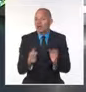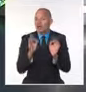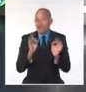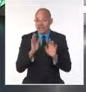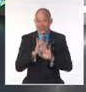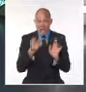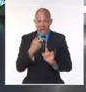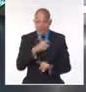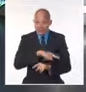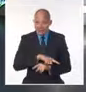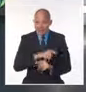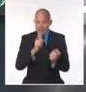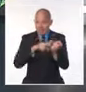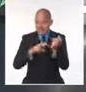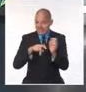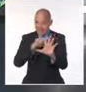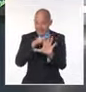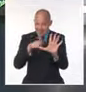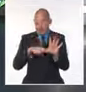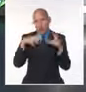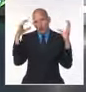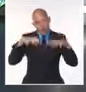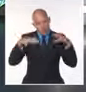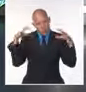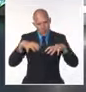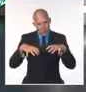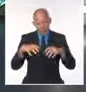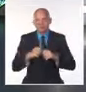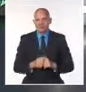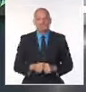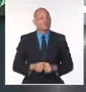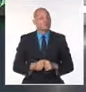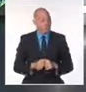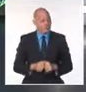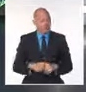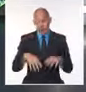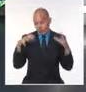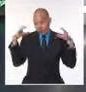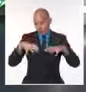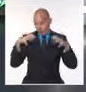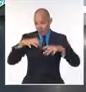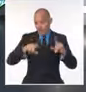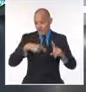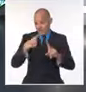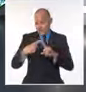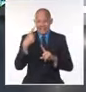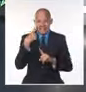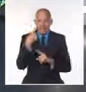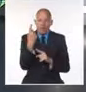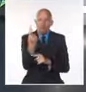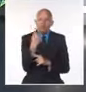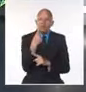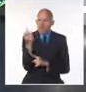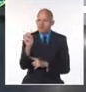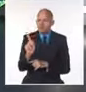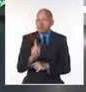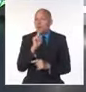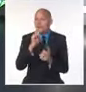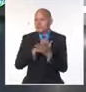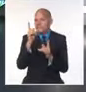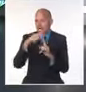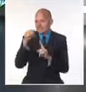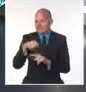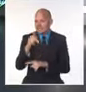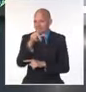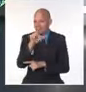llovió muchísimo en nuestro país sí y no solamente llovió sino que ocurrió una tormenta local severa en matanzas Villa